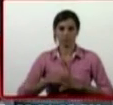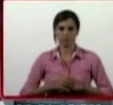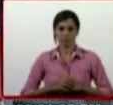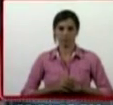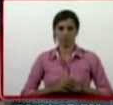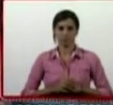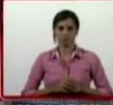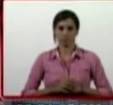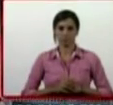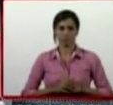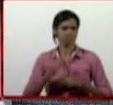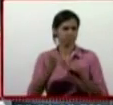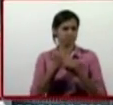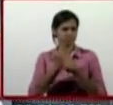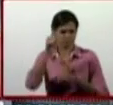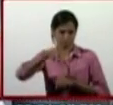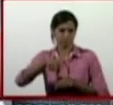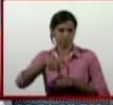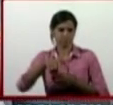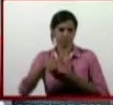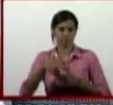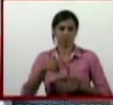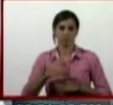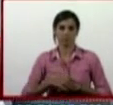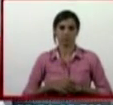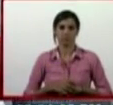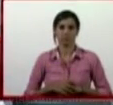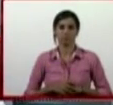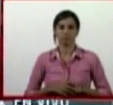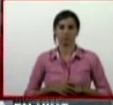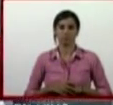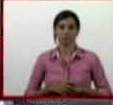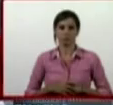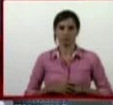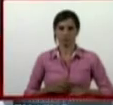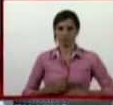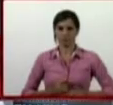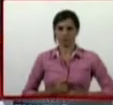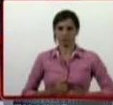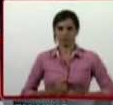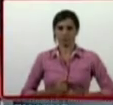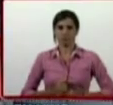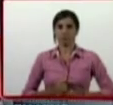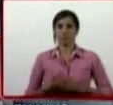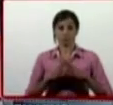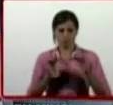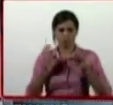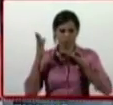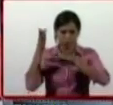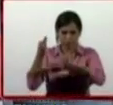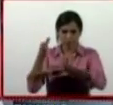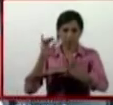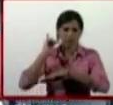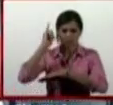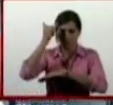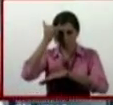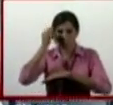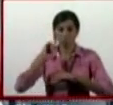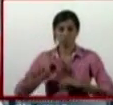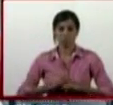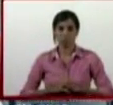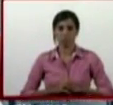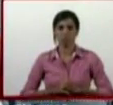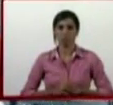que estaban trabajando hoy. Tenemos a estudiantes también. Estudiantes de agronomía, pero todos fueron a Yaracuy.